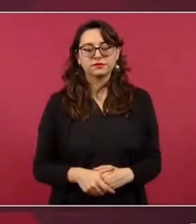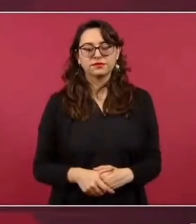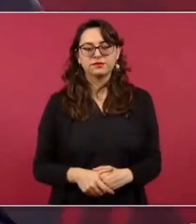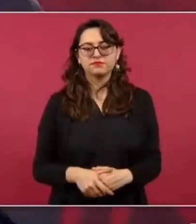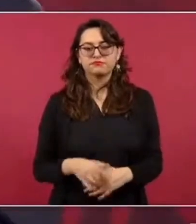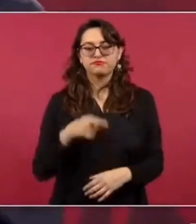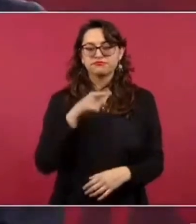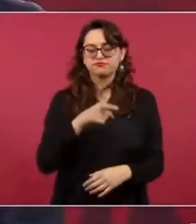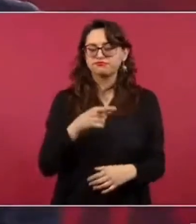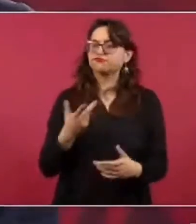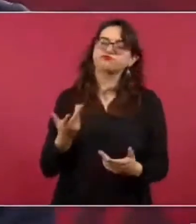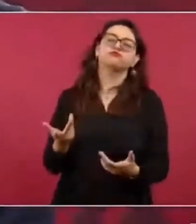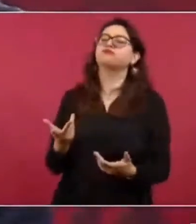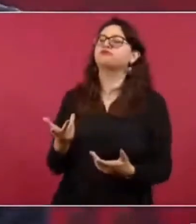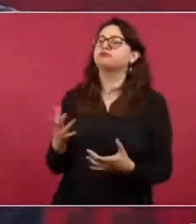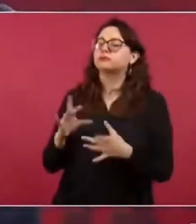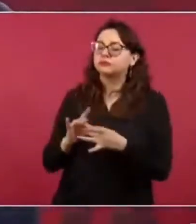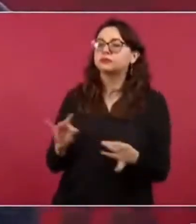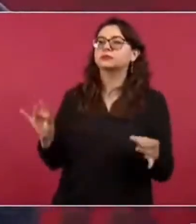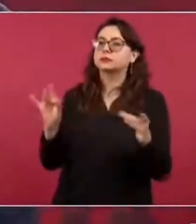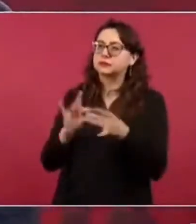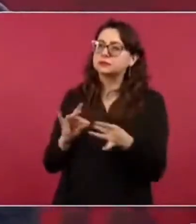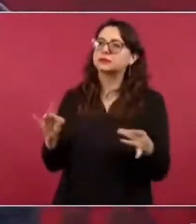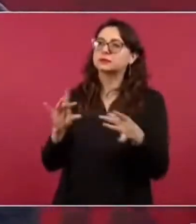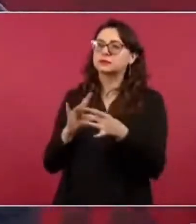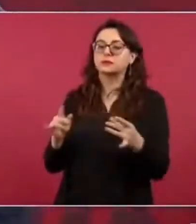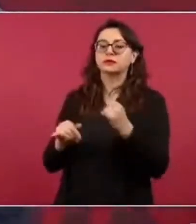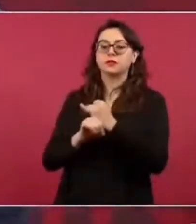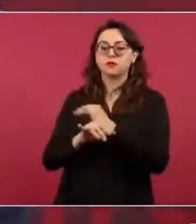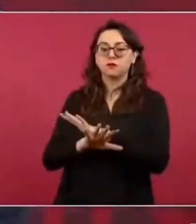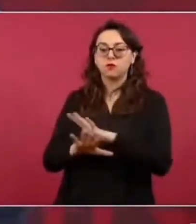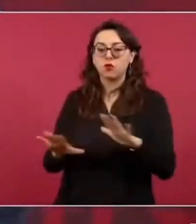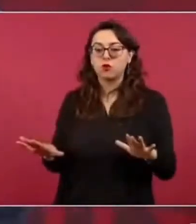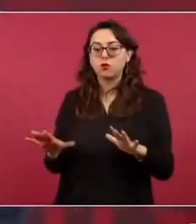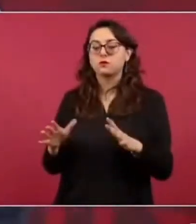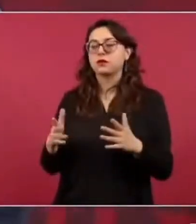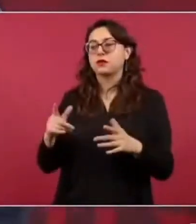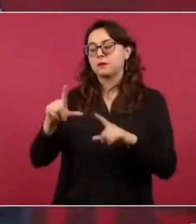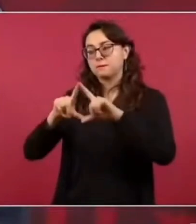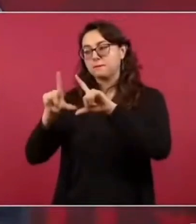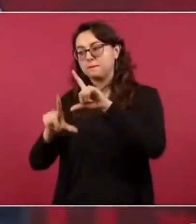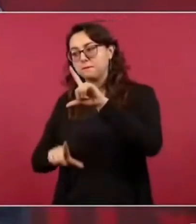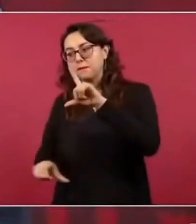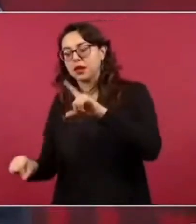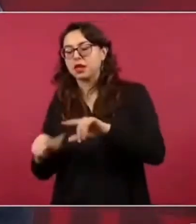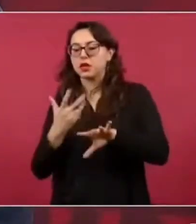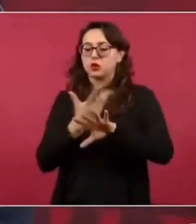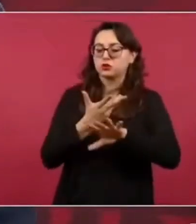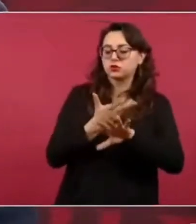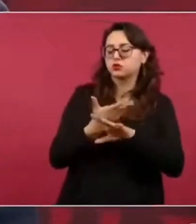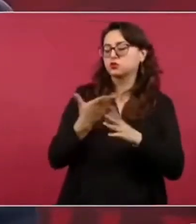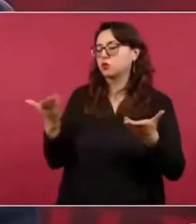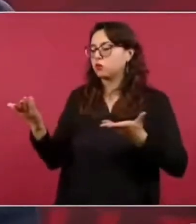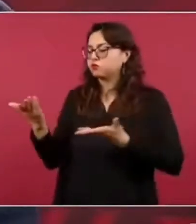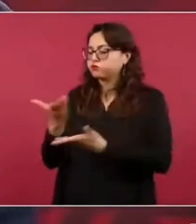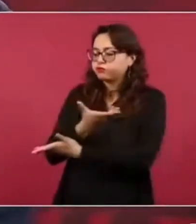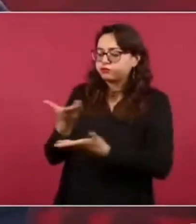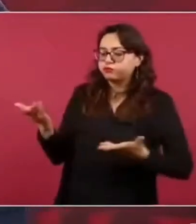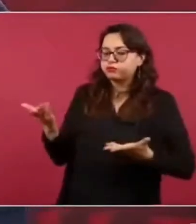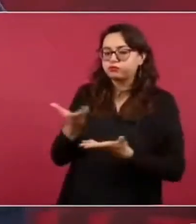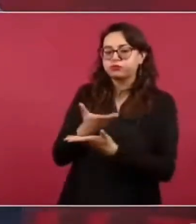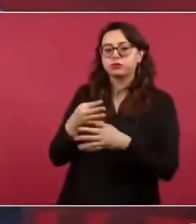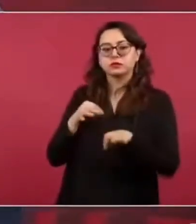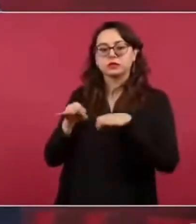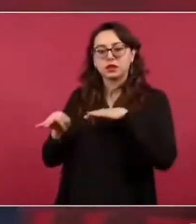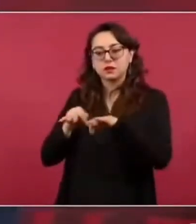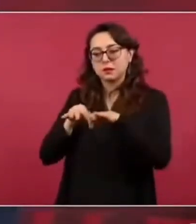él estaba informando de la cooperación que hay entre los gobiernos. A